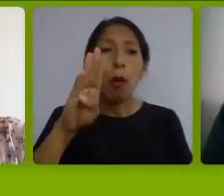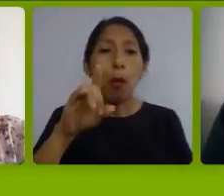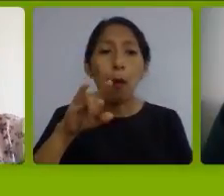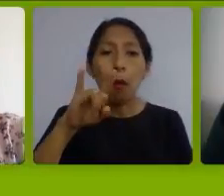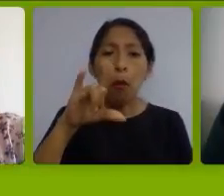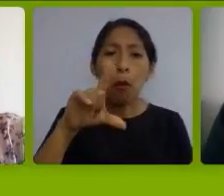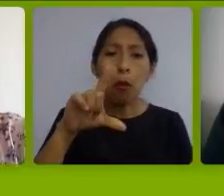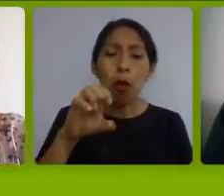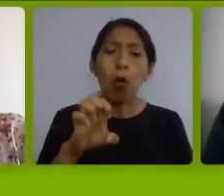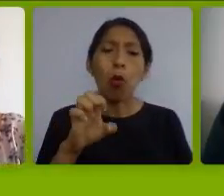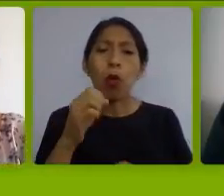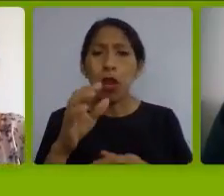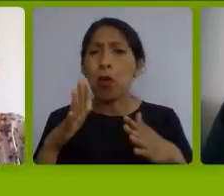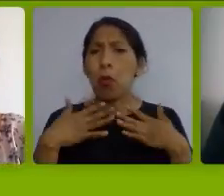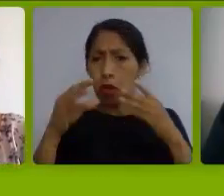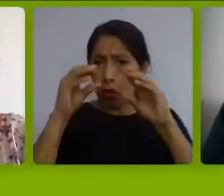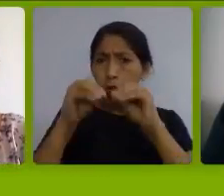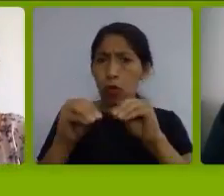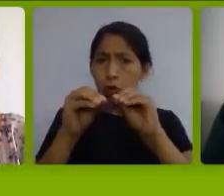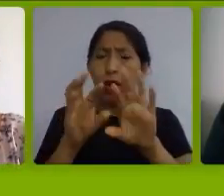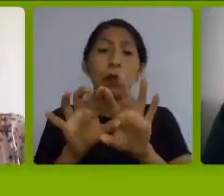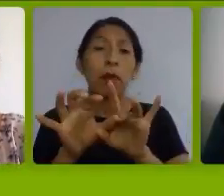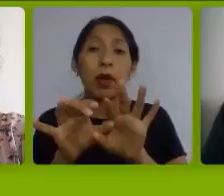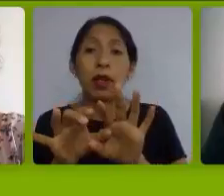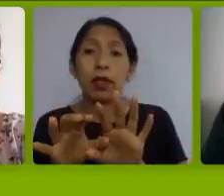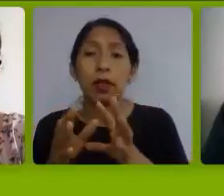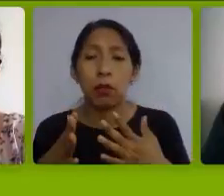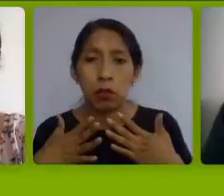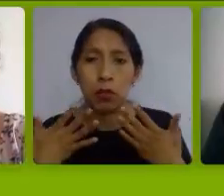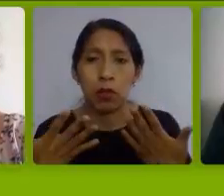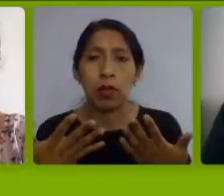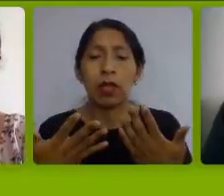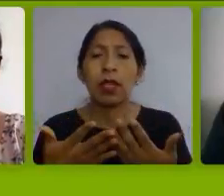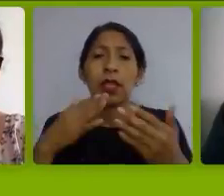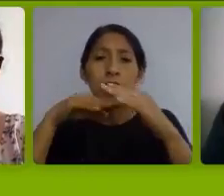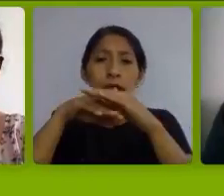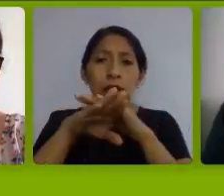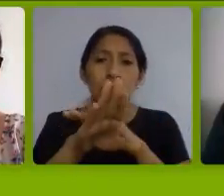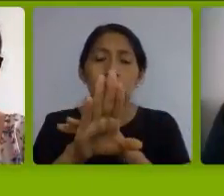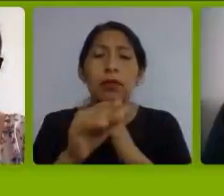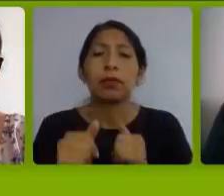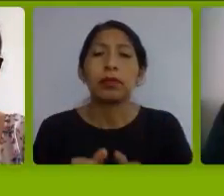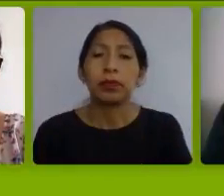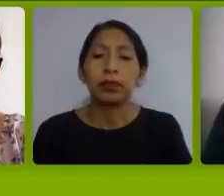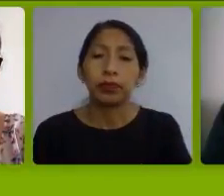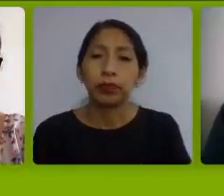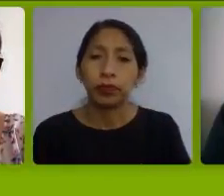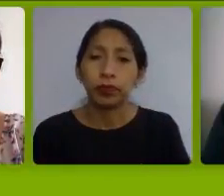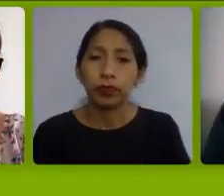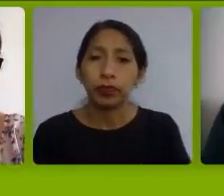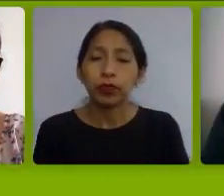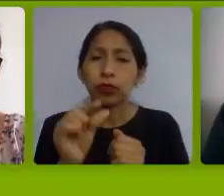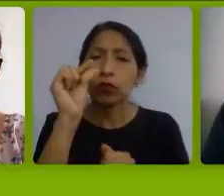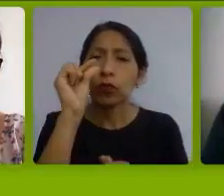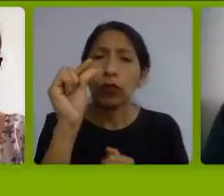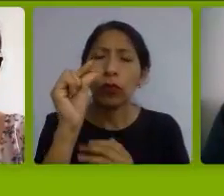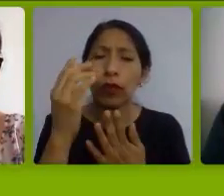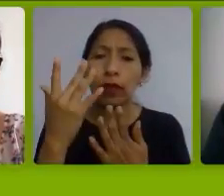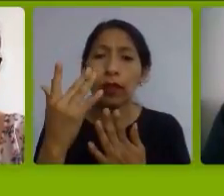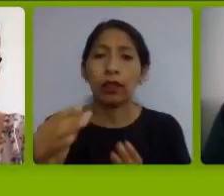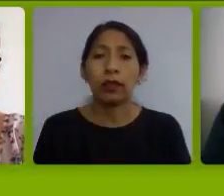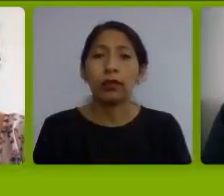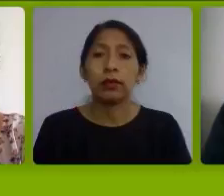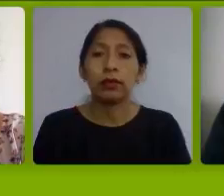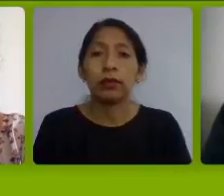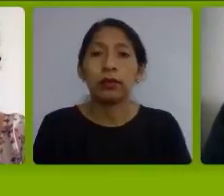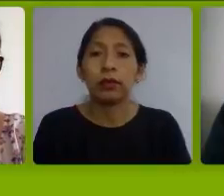También, bueno, se los puedo colocar acá para que ustedes puedan entrar directamente. Pero déjenme un ratito, por favor,